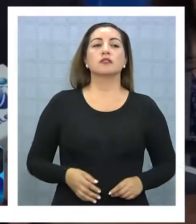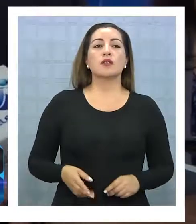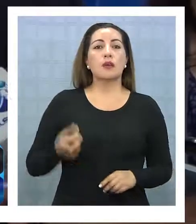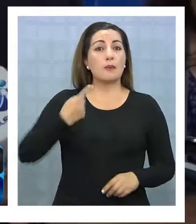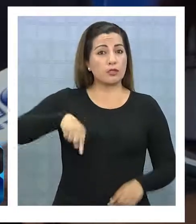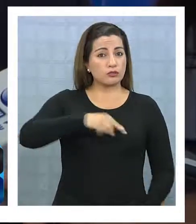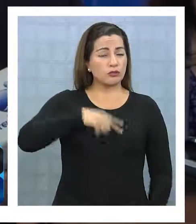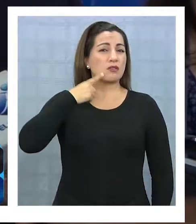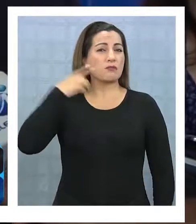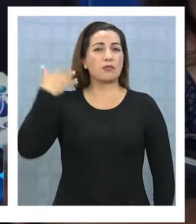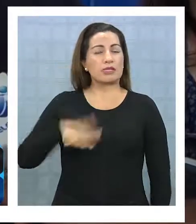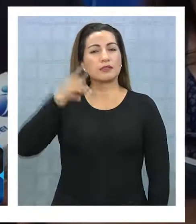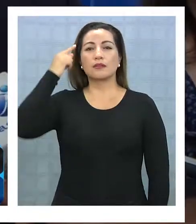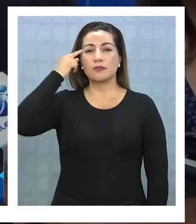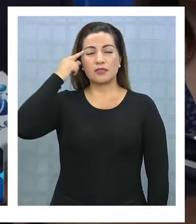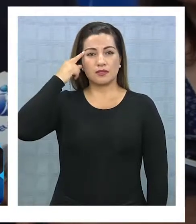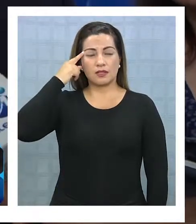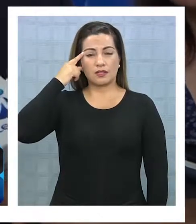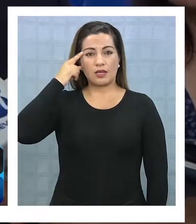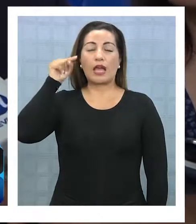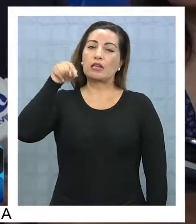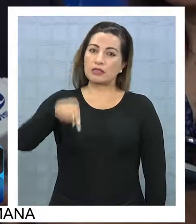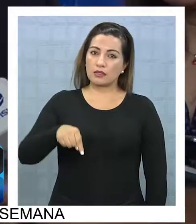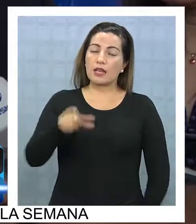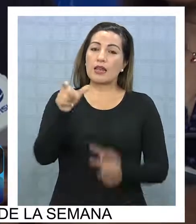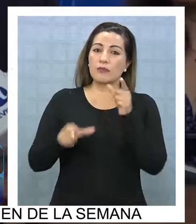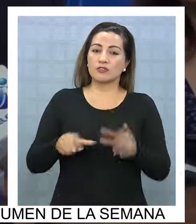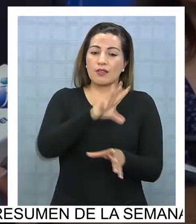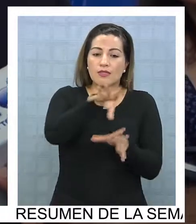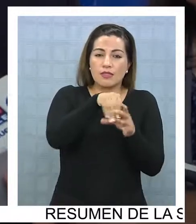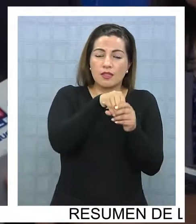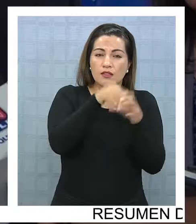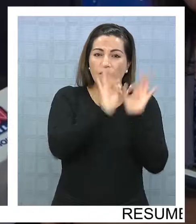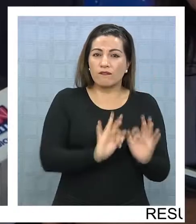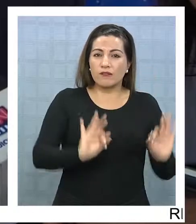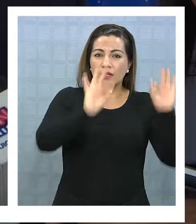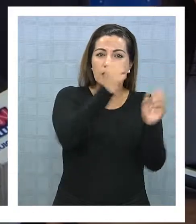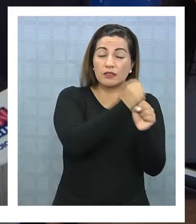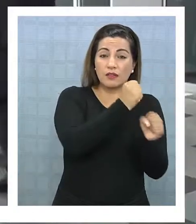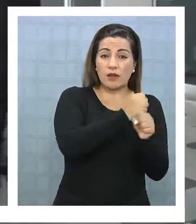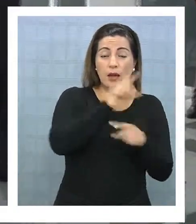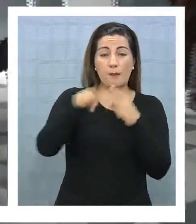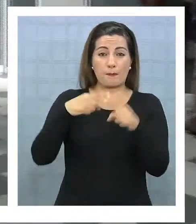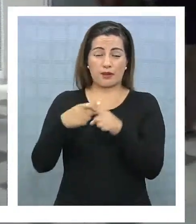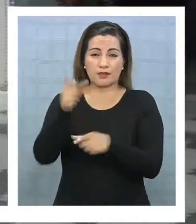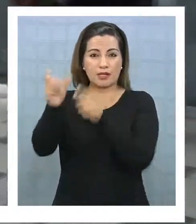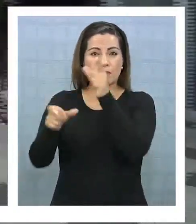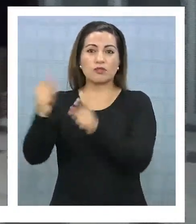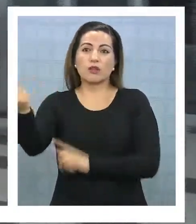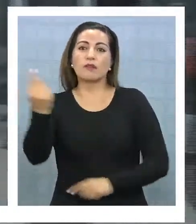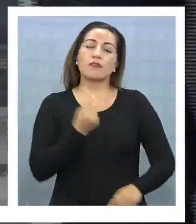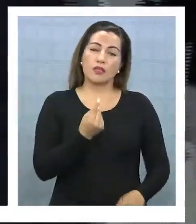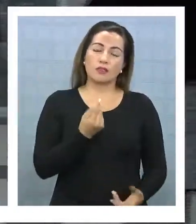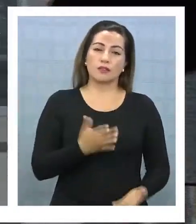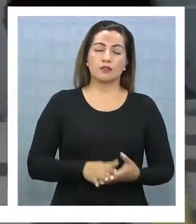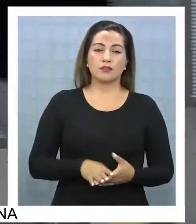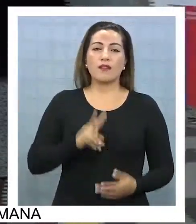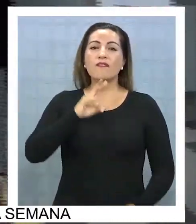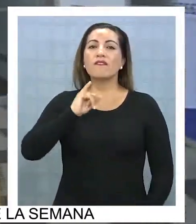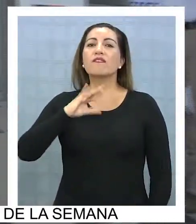Arancibia valoró la construcción de la nueva casa, señalando que estas instalaciones permitirán mejorar tanto el trabajo de los fiscales como la atención